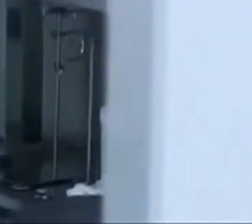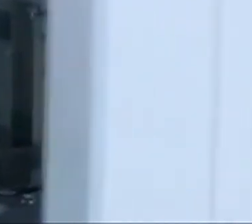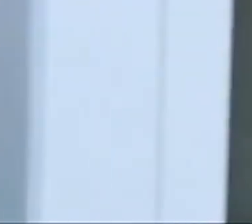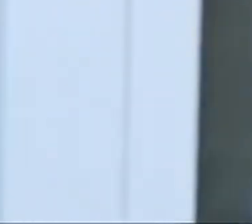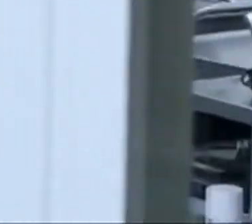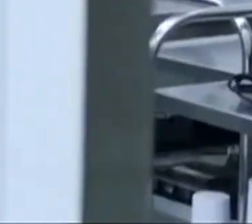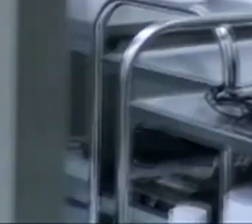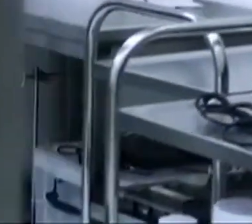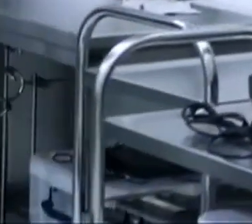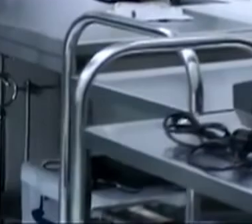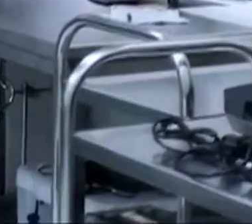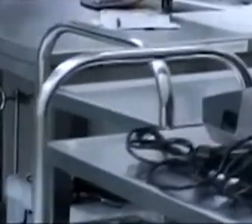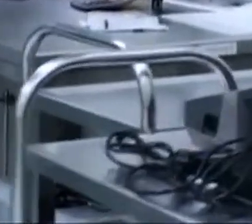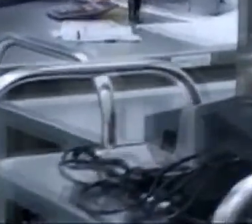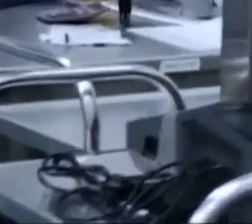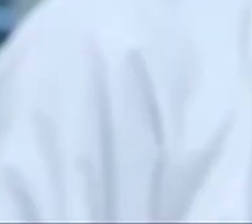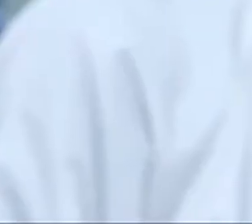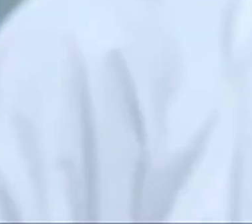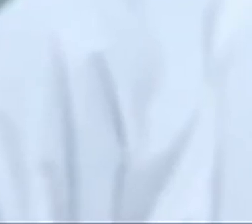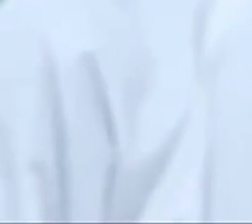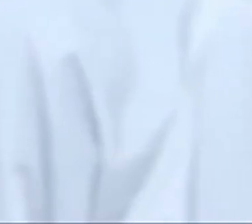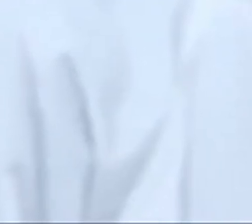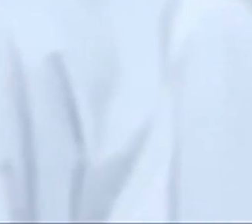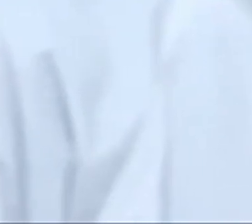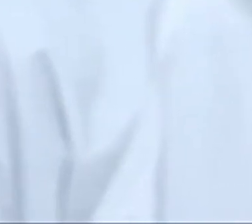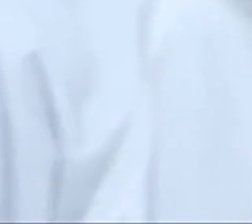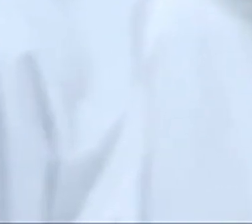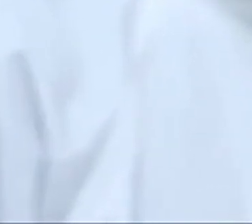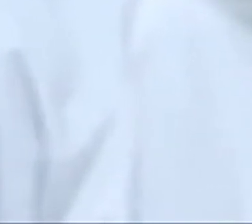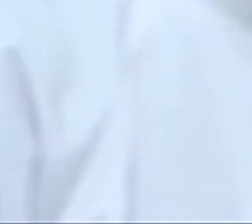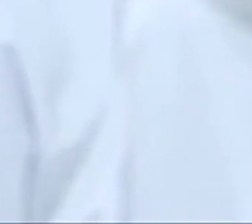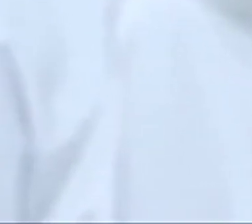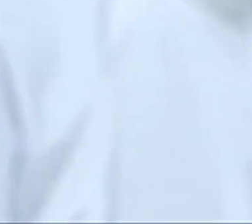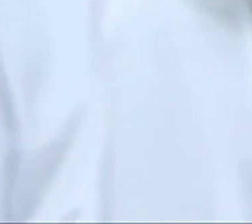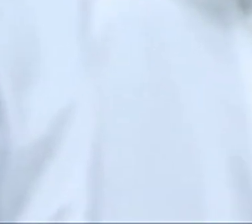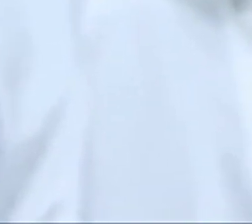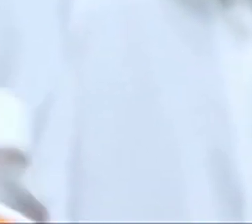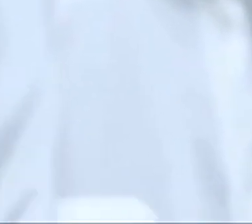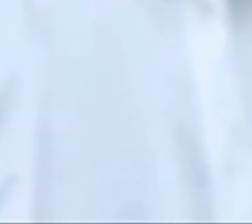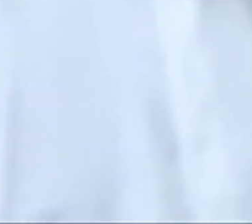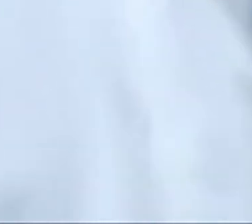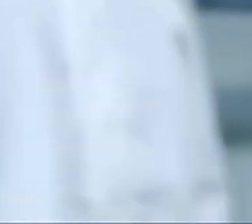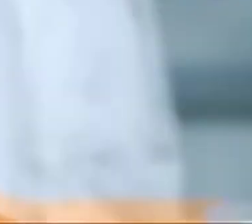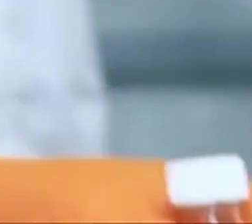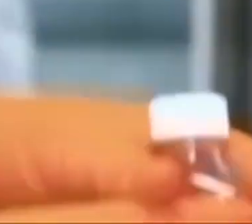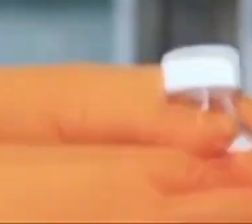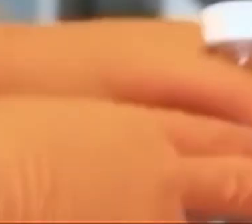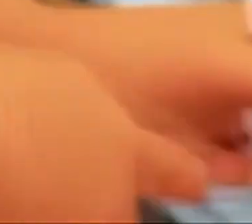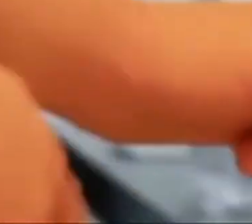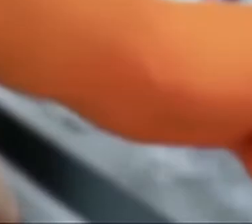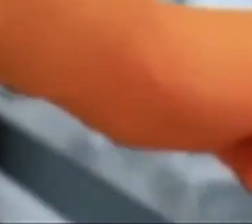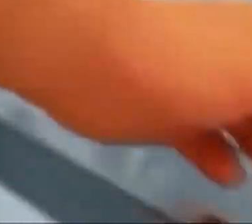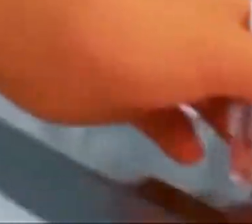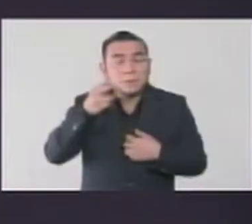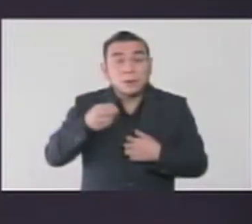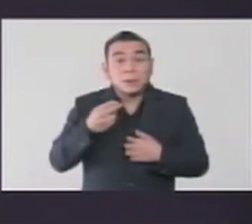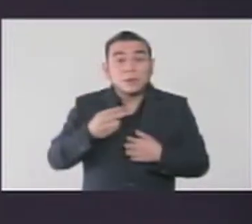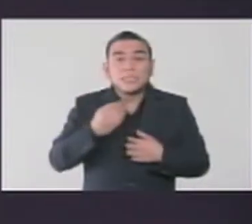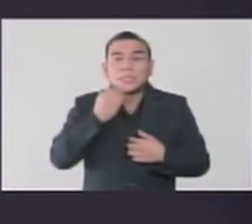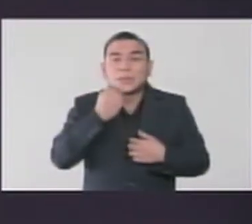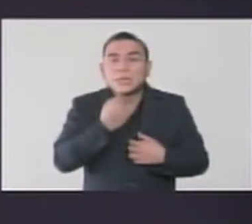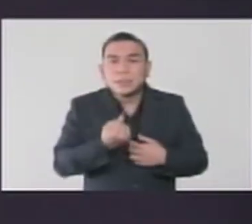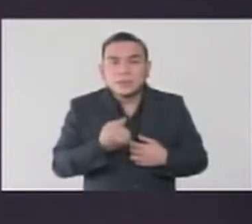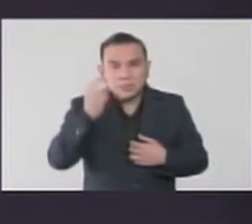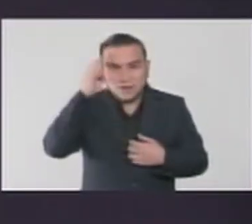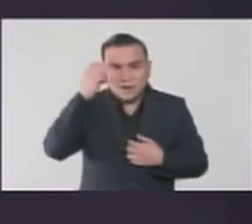está autorizada y según la farmacéutica podría ser distribuida en el primer semestre del 2021 no es